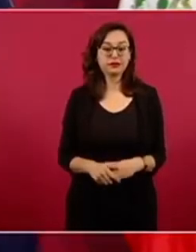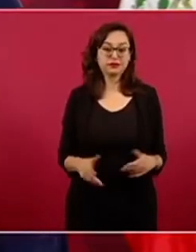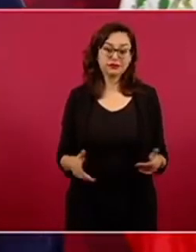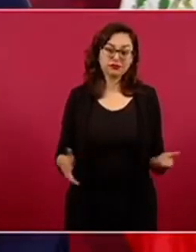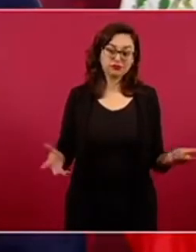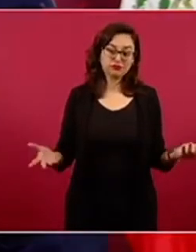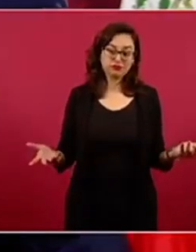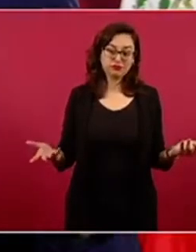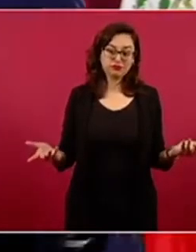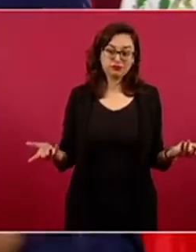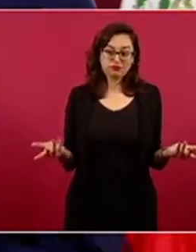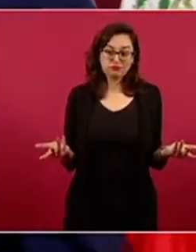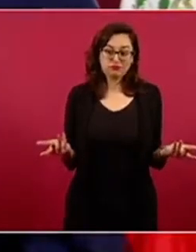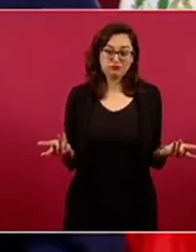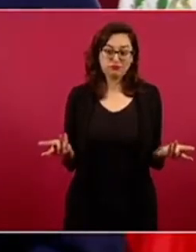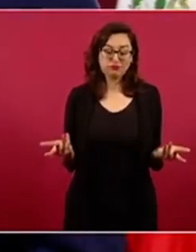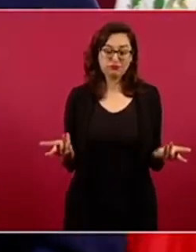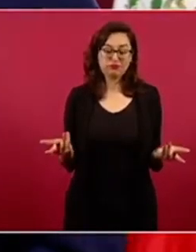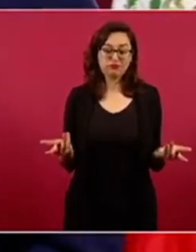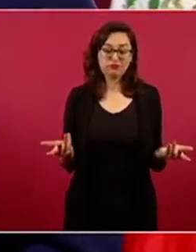Entonces,